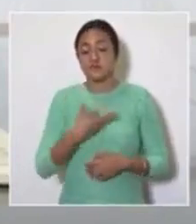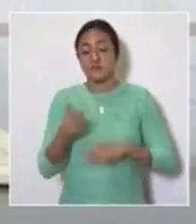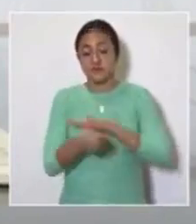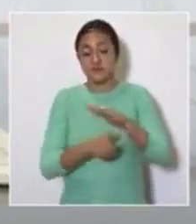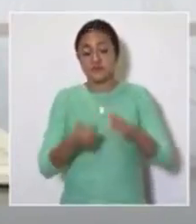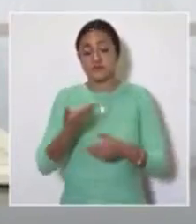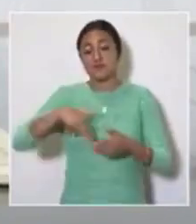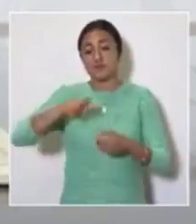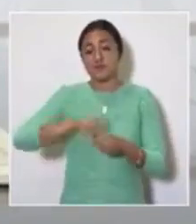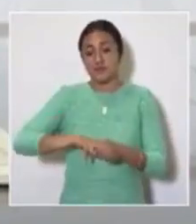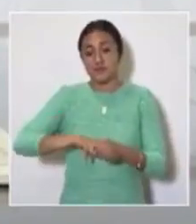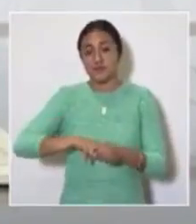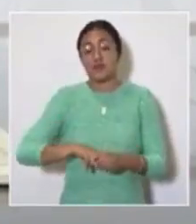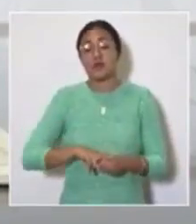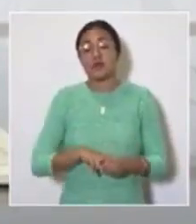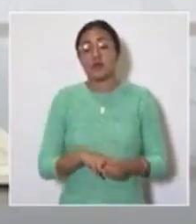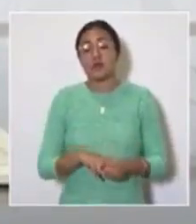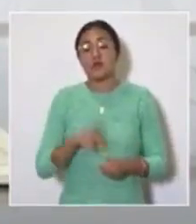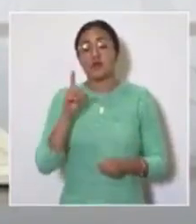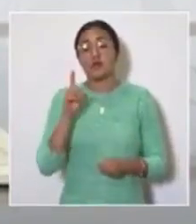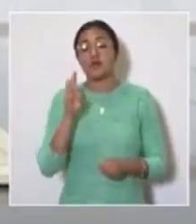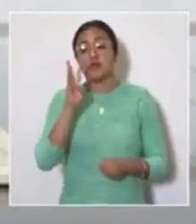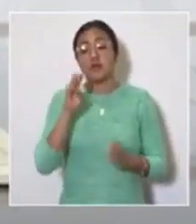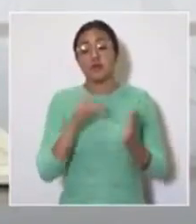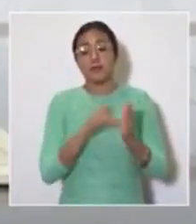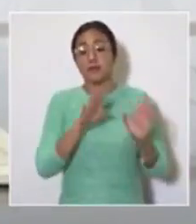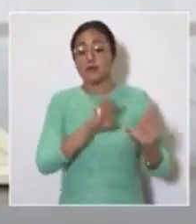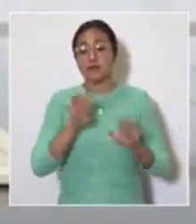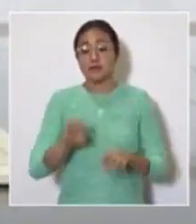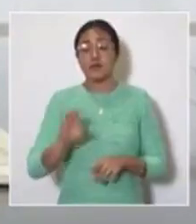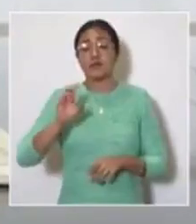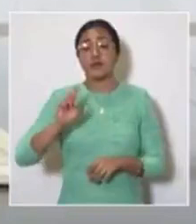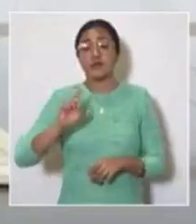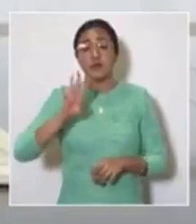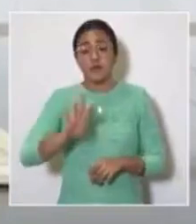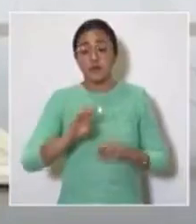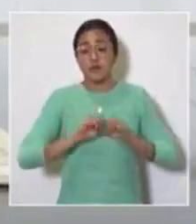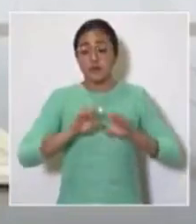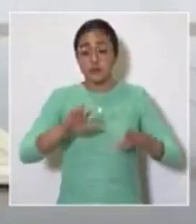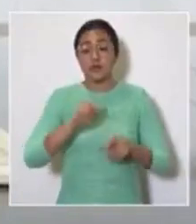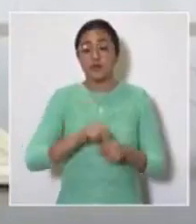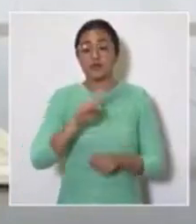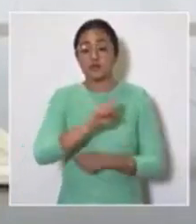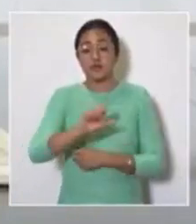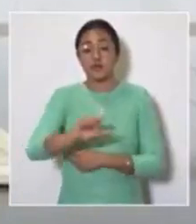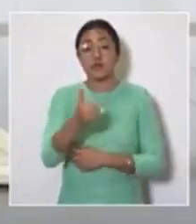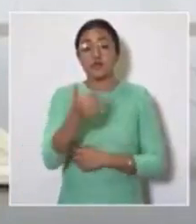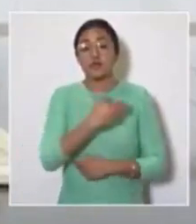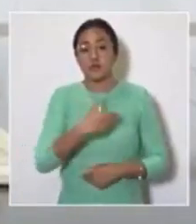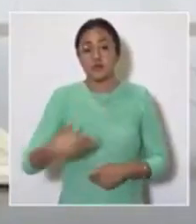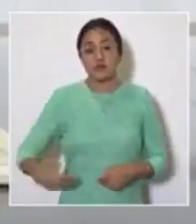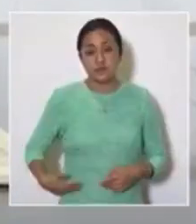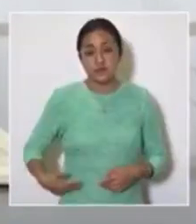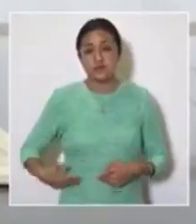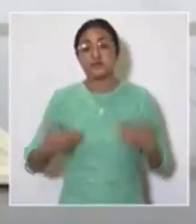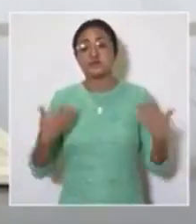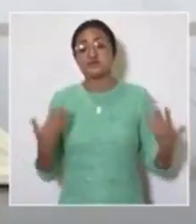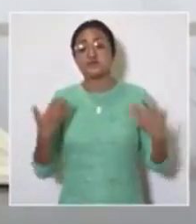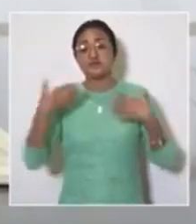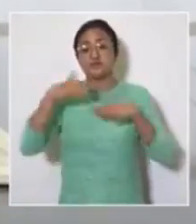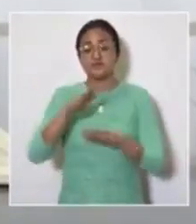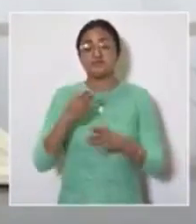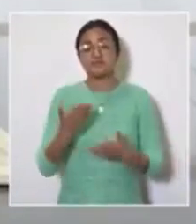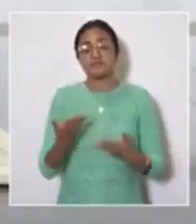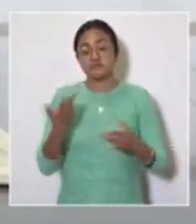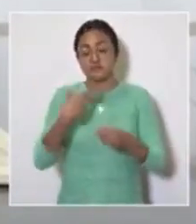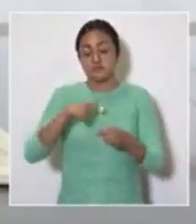casos activos, incluyendo ambulatorios hospitalizados, 3,934, distribuidos en 111 municipios. En lo que respecta